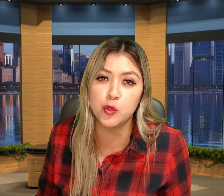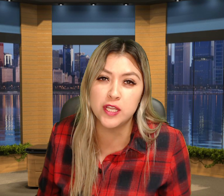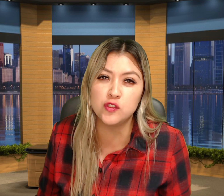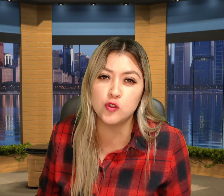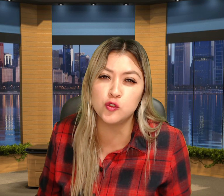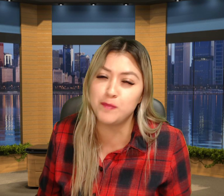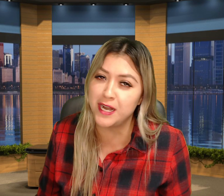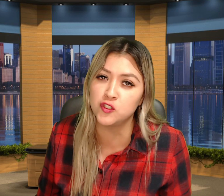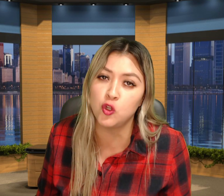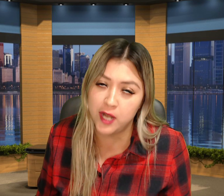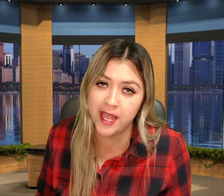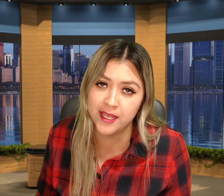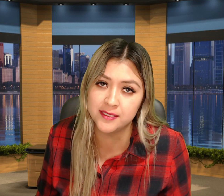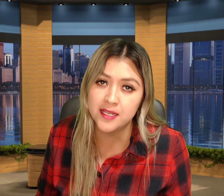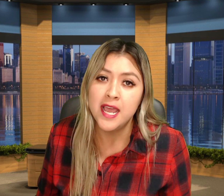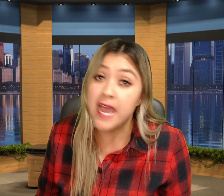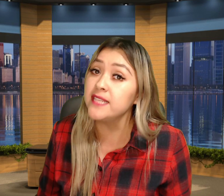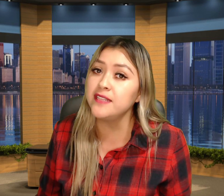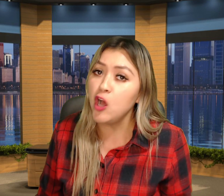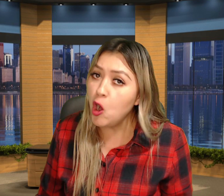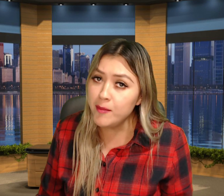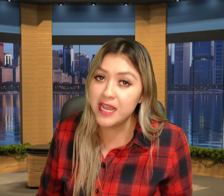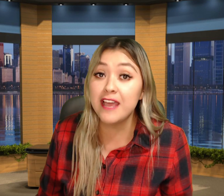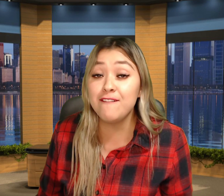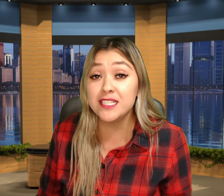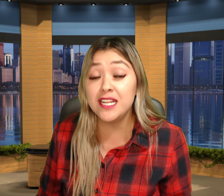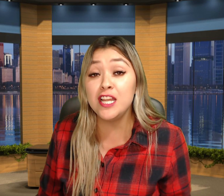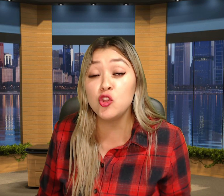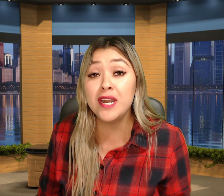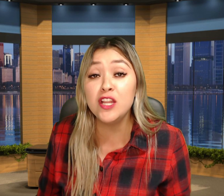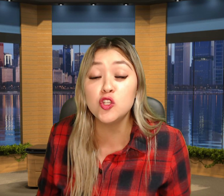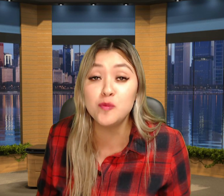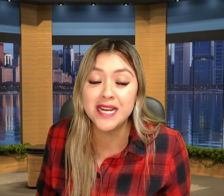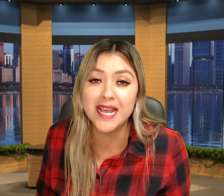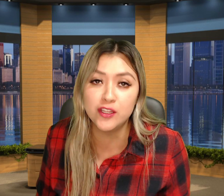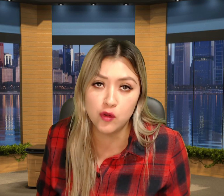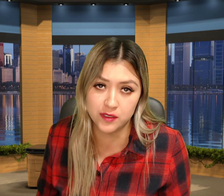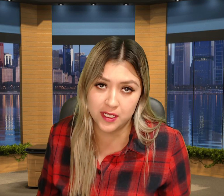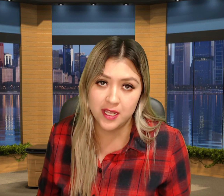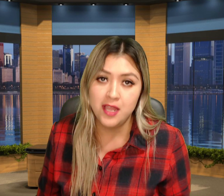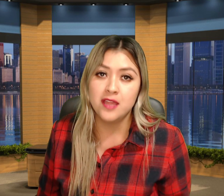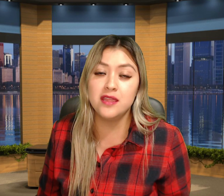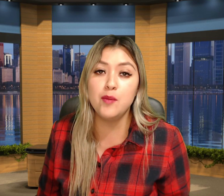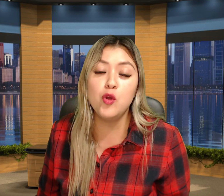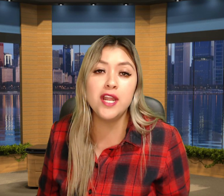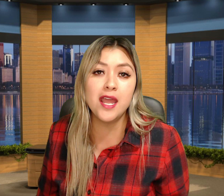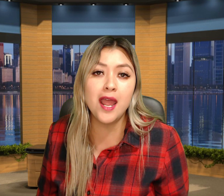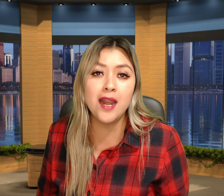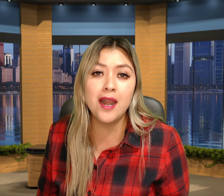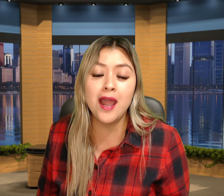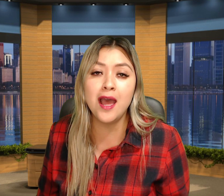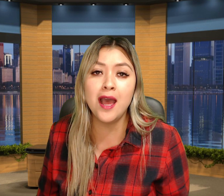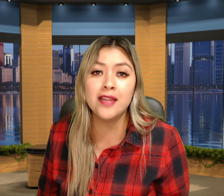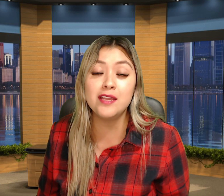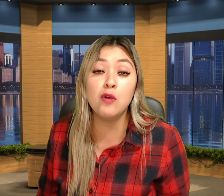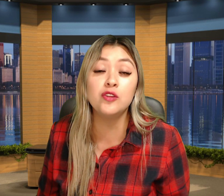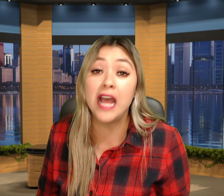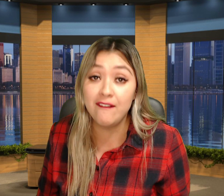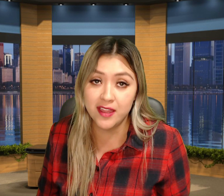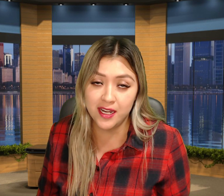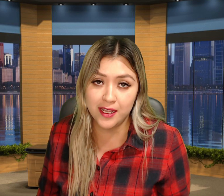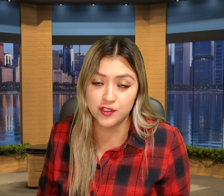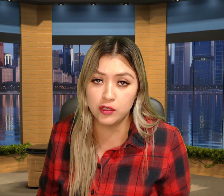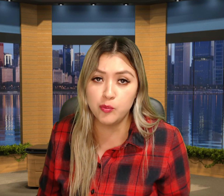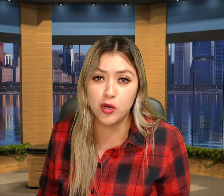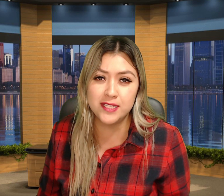construidos por estos personajes. Este hombre que facilitó en el 2014 demolieran la antigua